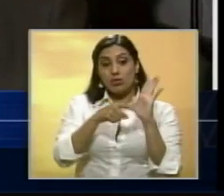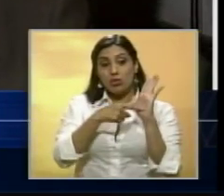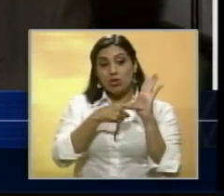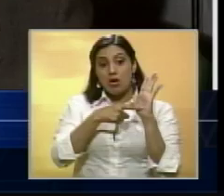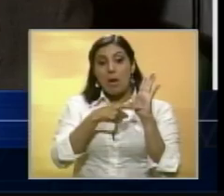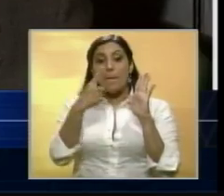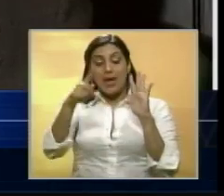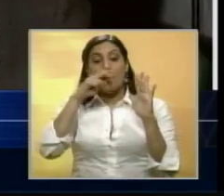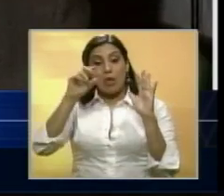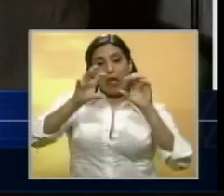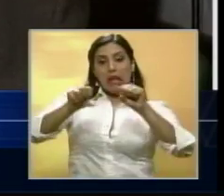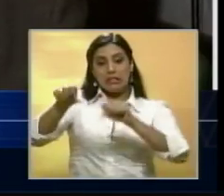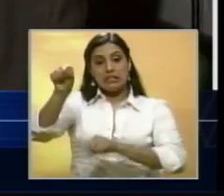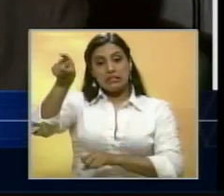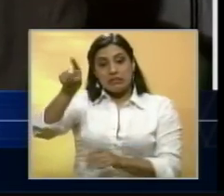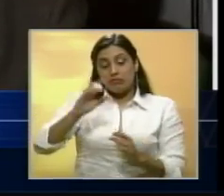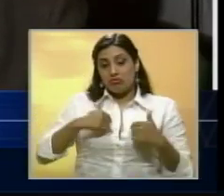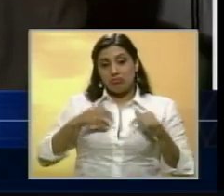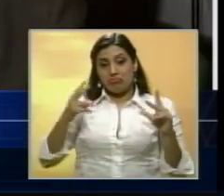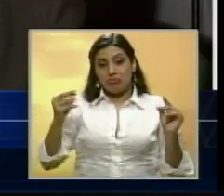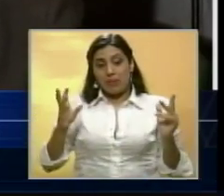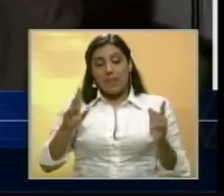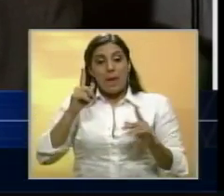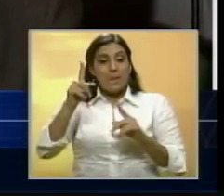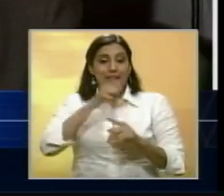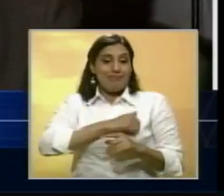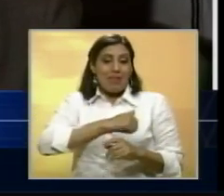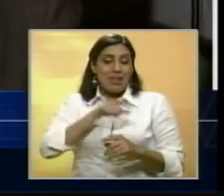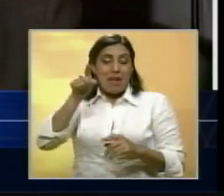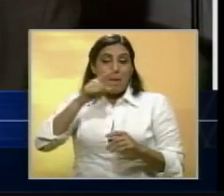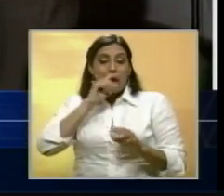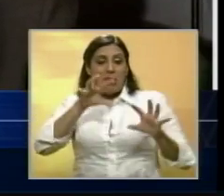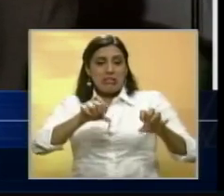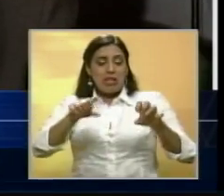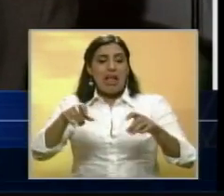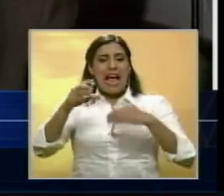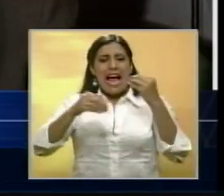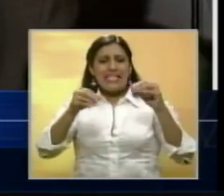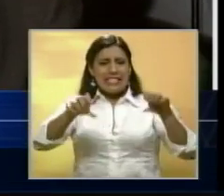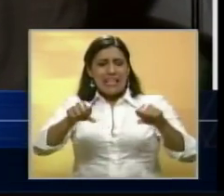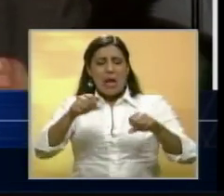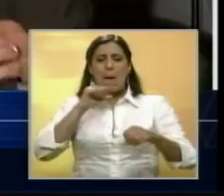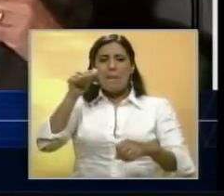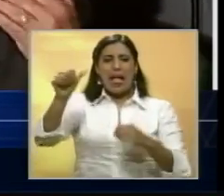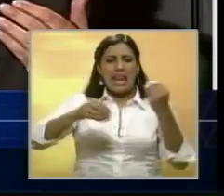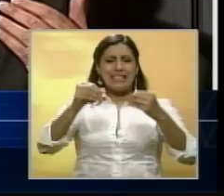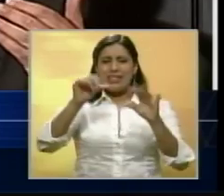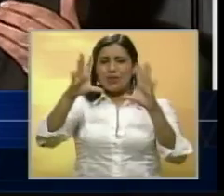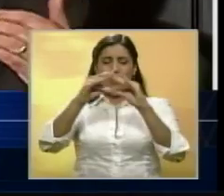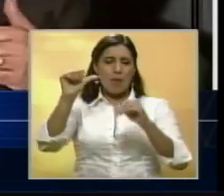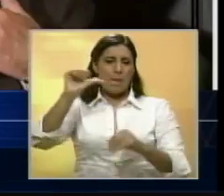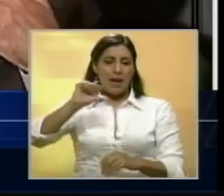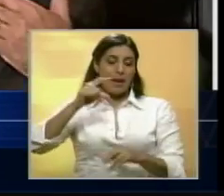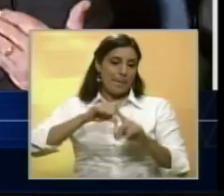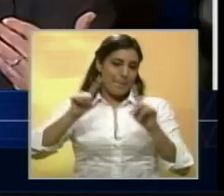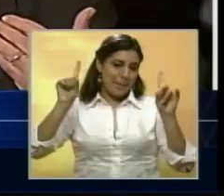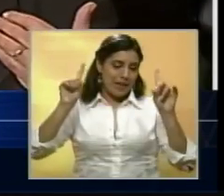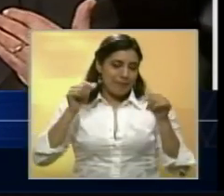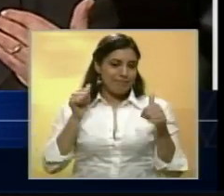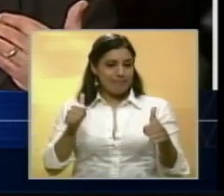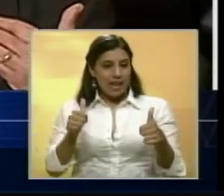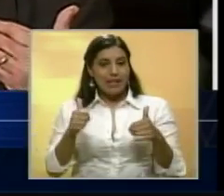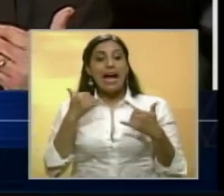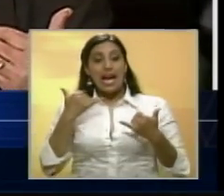señala. Lamentablemente no las ejerce todas y las que ejerce las ejerce mal. Pero bien,